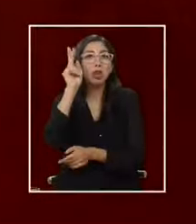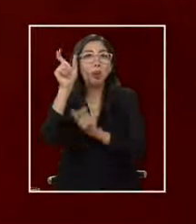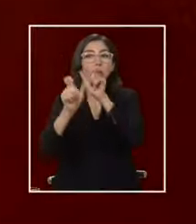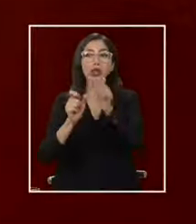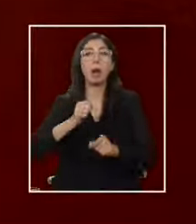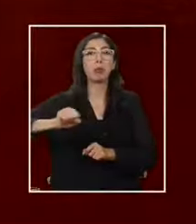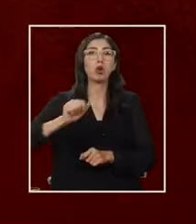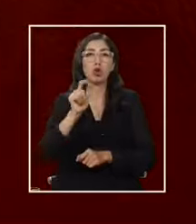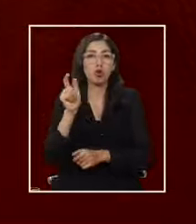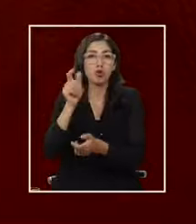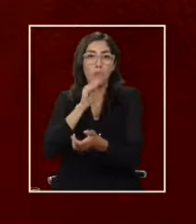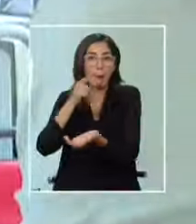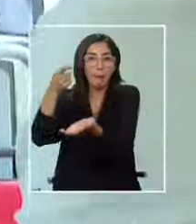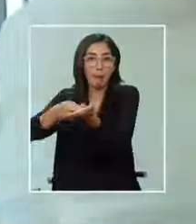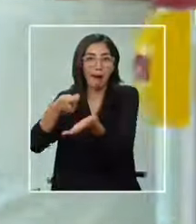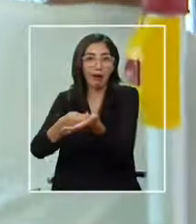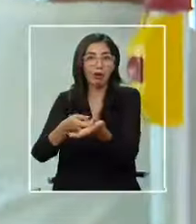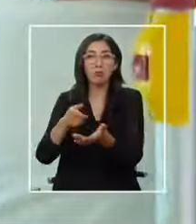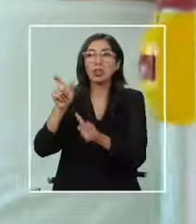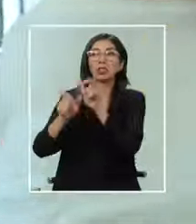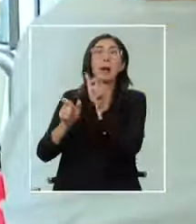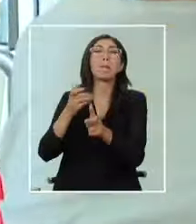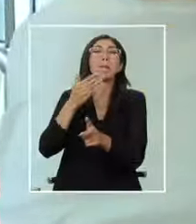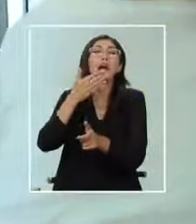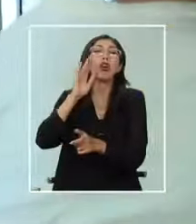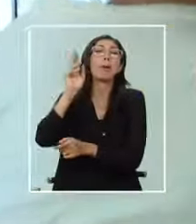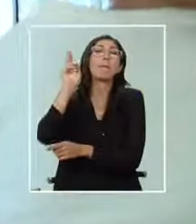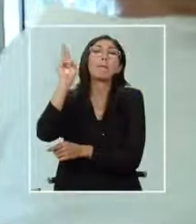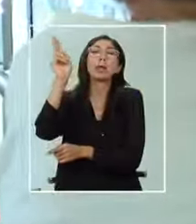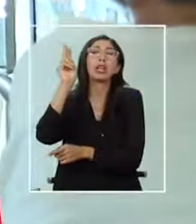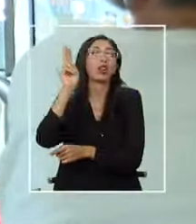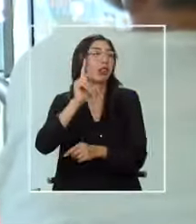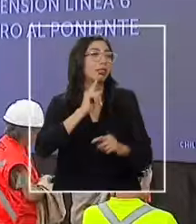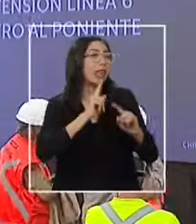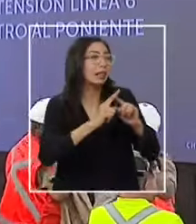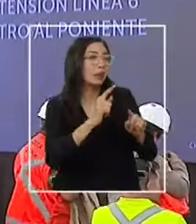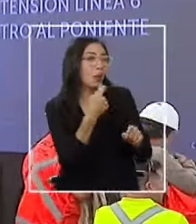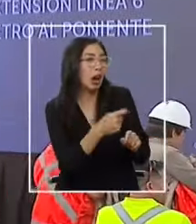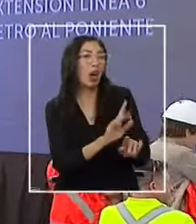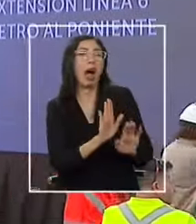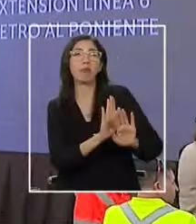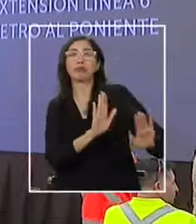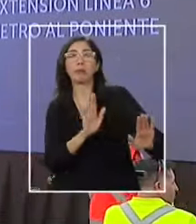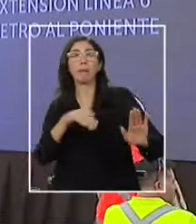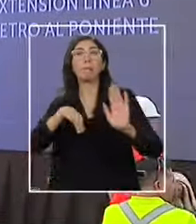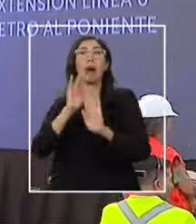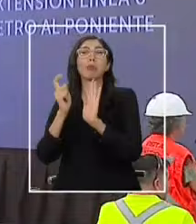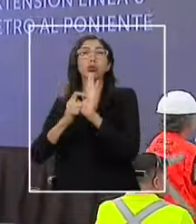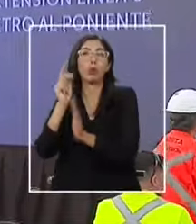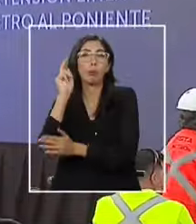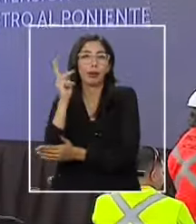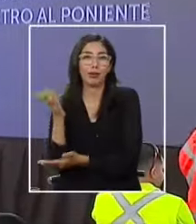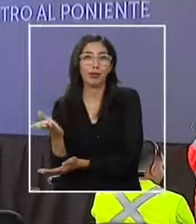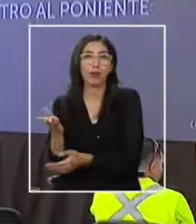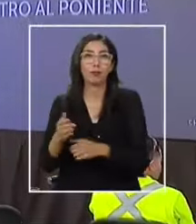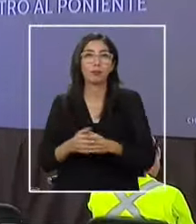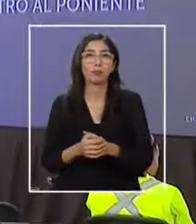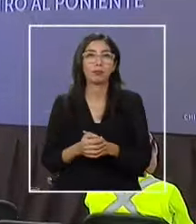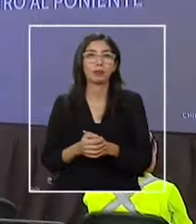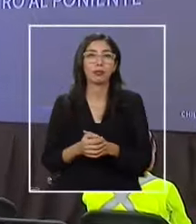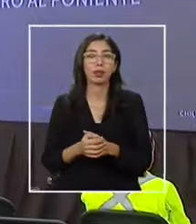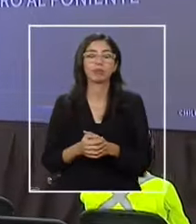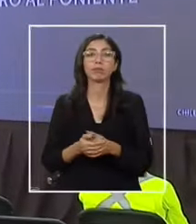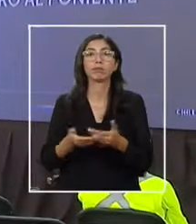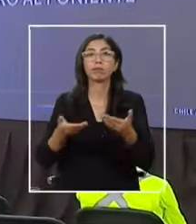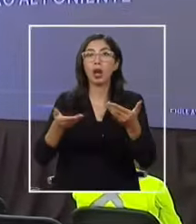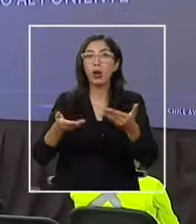prefieran tomar micro y así no pagar un pasaje. Estamos trabajando en este plan de antievasión, que es lo que da el permitido de bajar la evasión